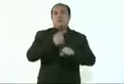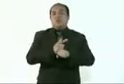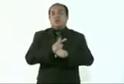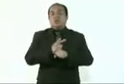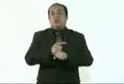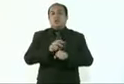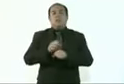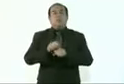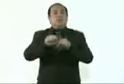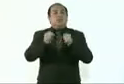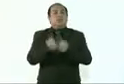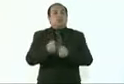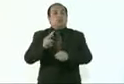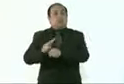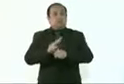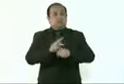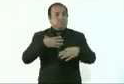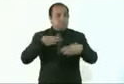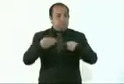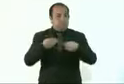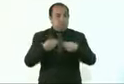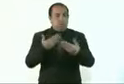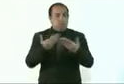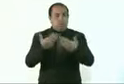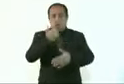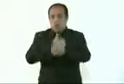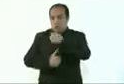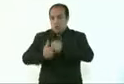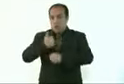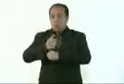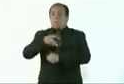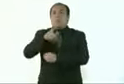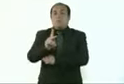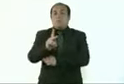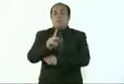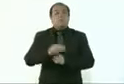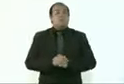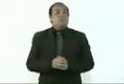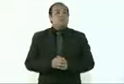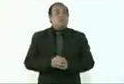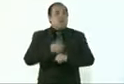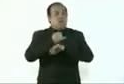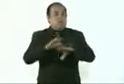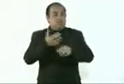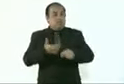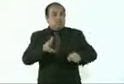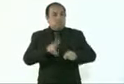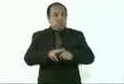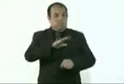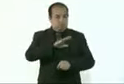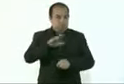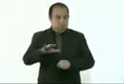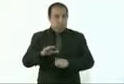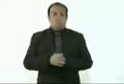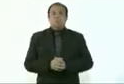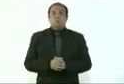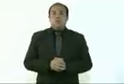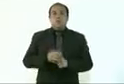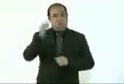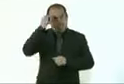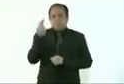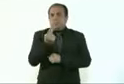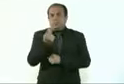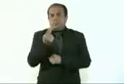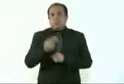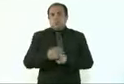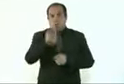sistema de vigilancia epidemiológica que lo que llegamos a ver hace un año. Sin embargo, los datos de hospitalizaciones generales, de camas que no requieren